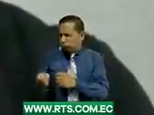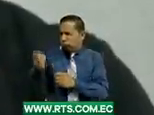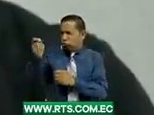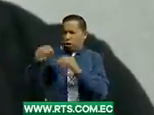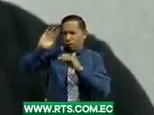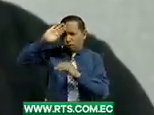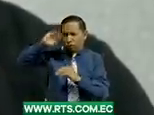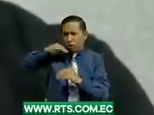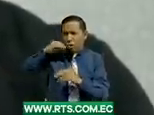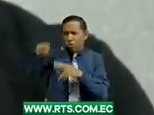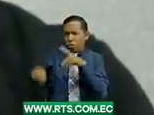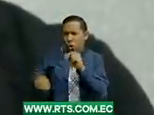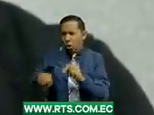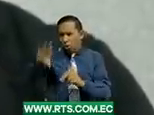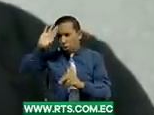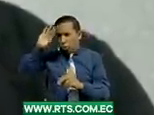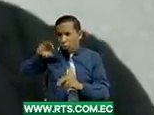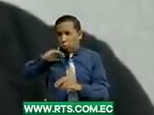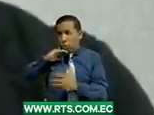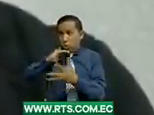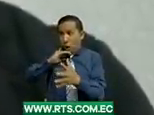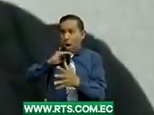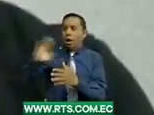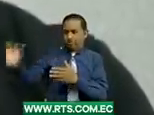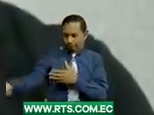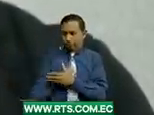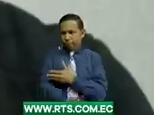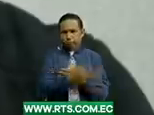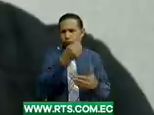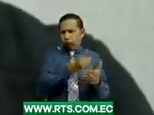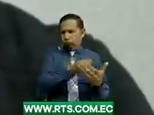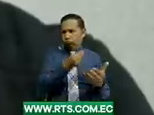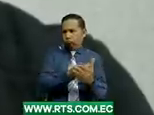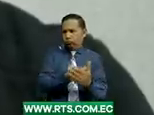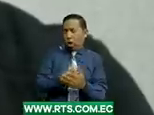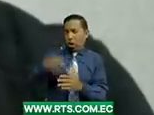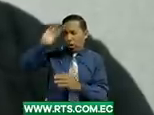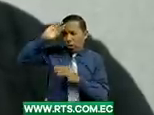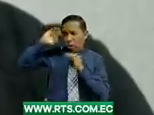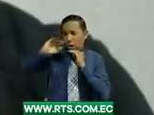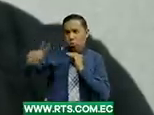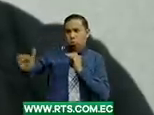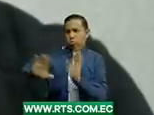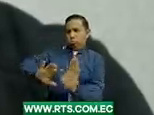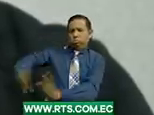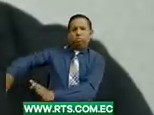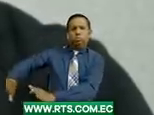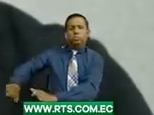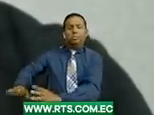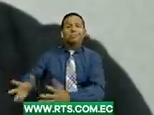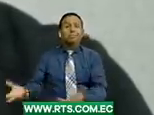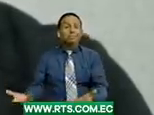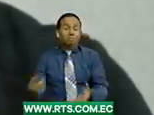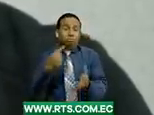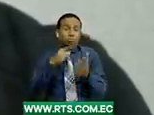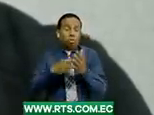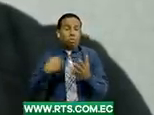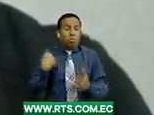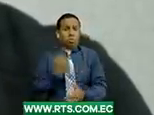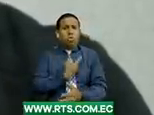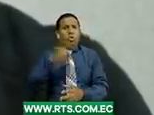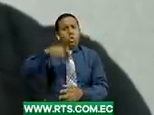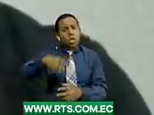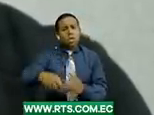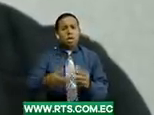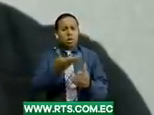establecimientos están sin atención, salvo ciertos supermercados en los que se puede uno llegar a comprar lo que son abastecimientos para el hogar